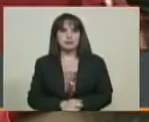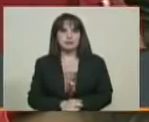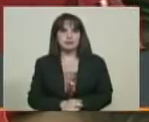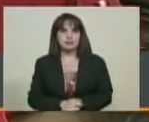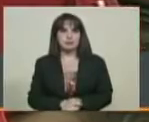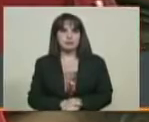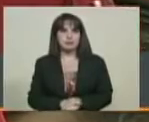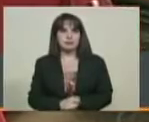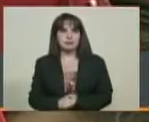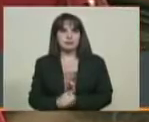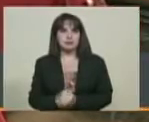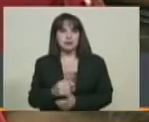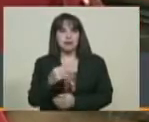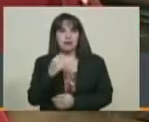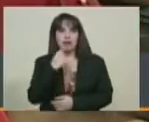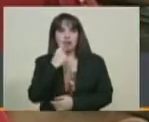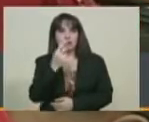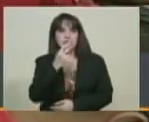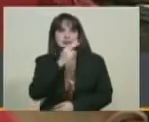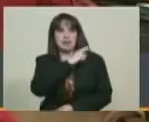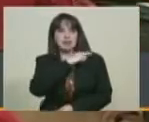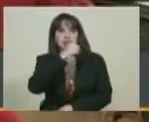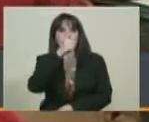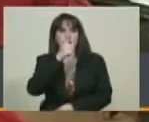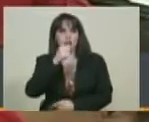Productor y director Nicolás Maduro.